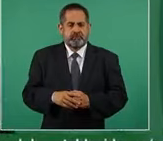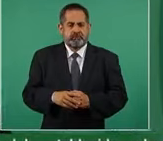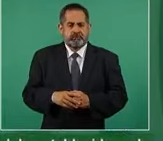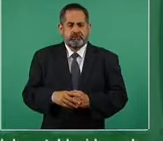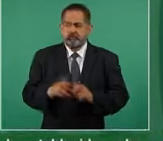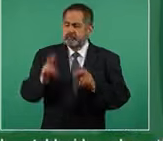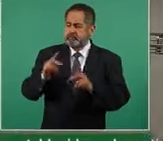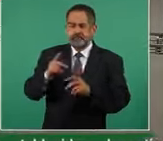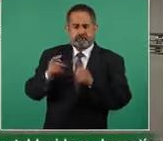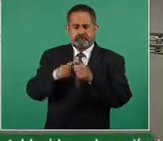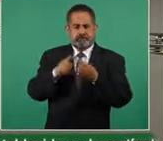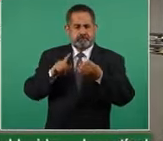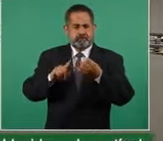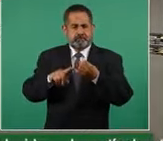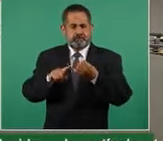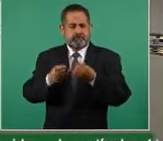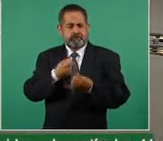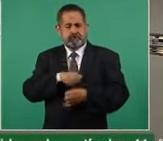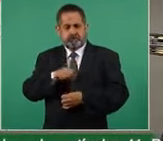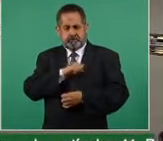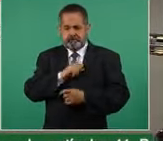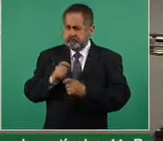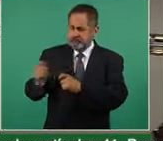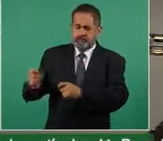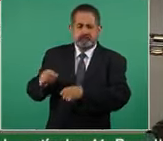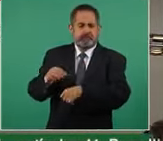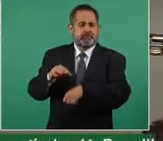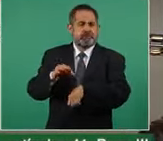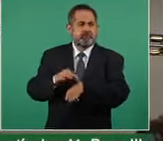salud, con doctor Acosta.